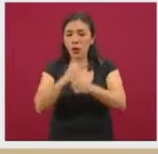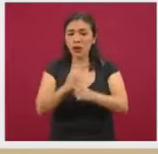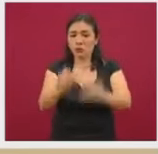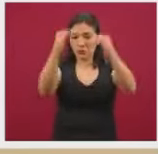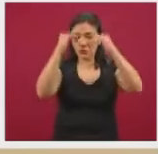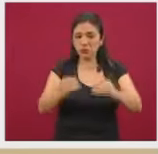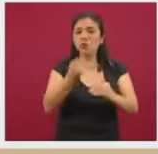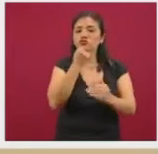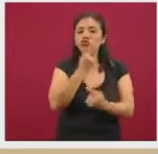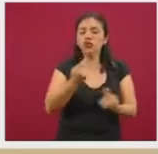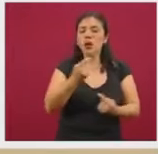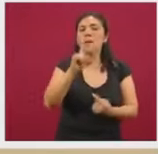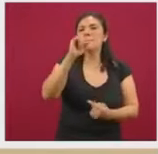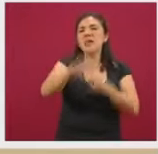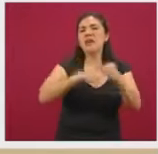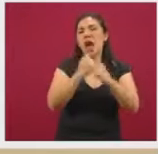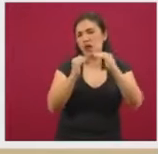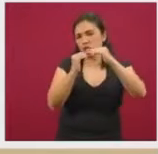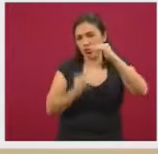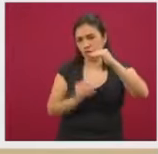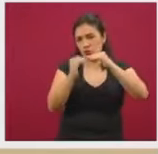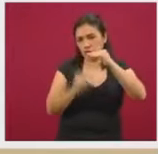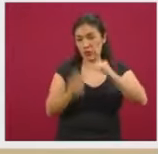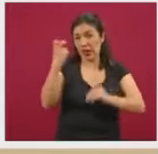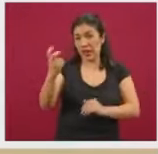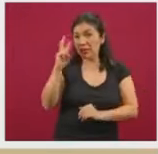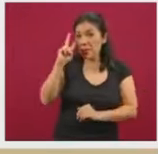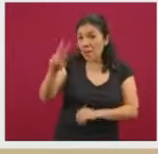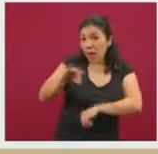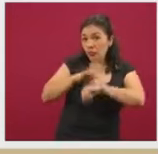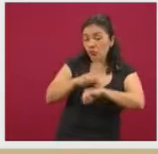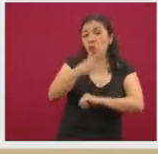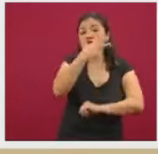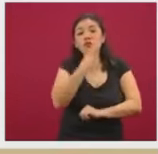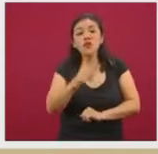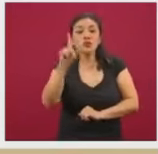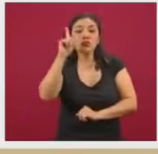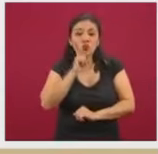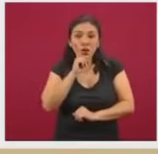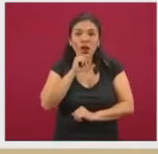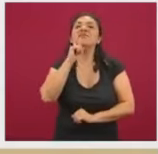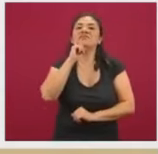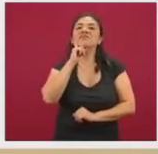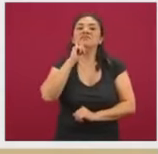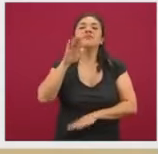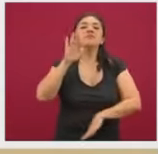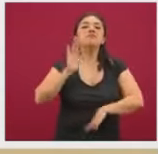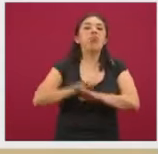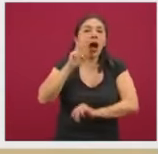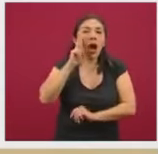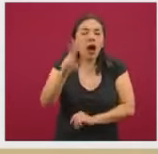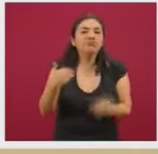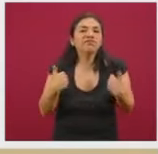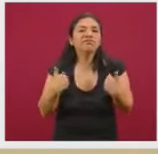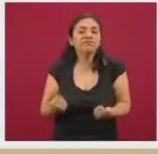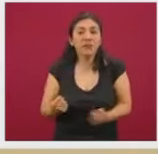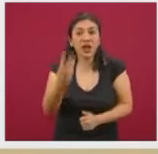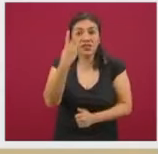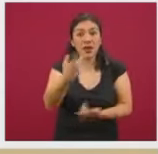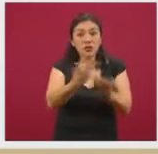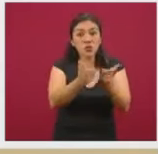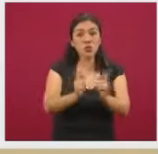inferior los menores de 20 años. Como podemos ver en esta gráfica, tanto en hombres y mujeres, podemos ver exceso de mortalidad en los tres